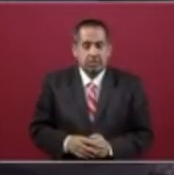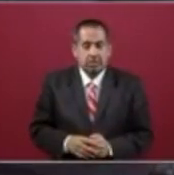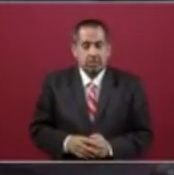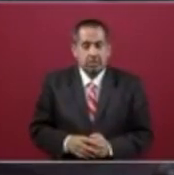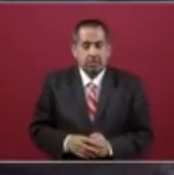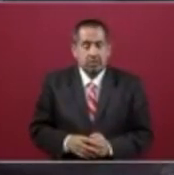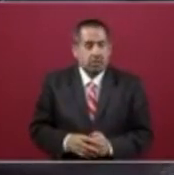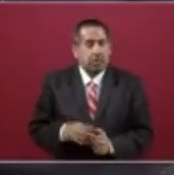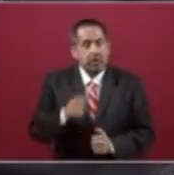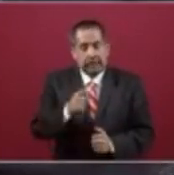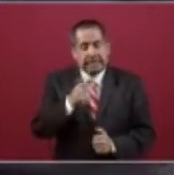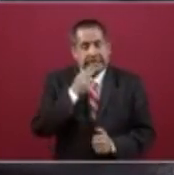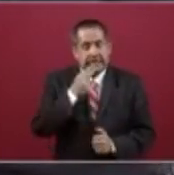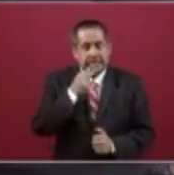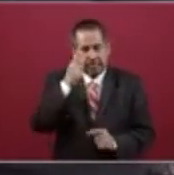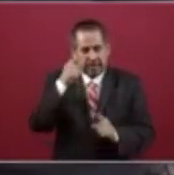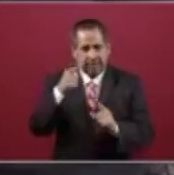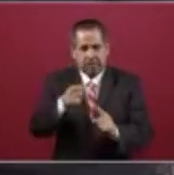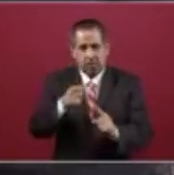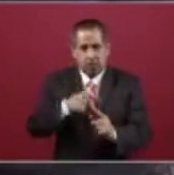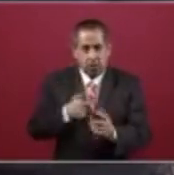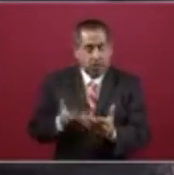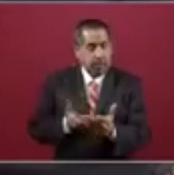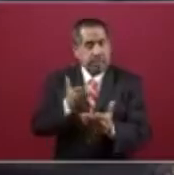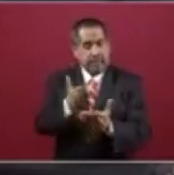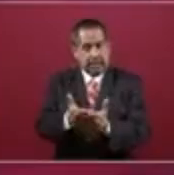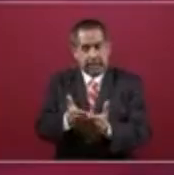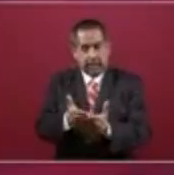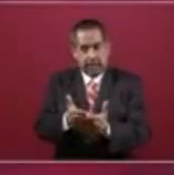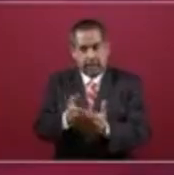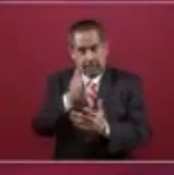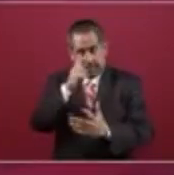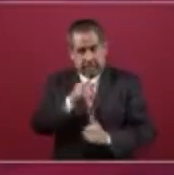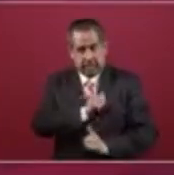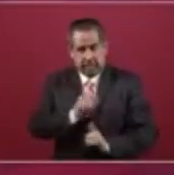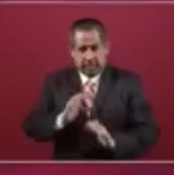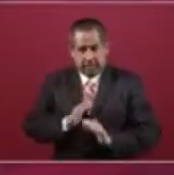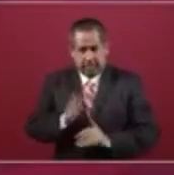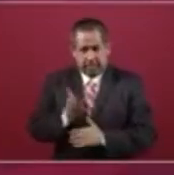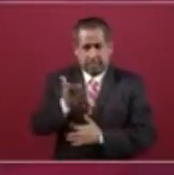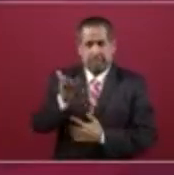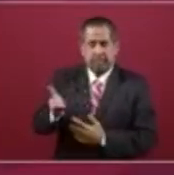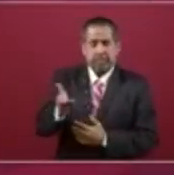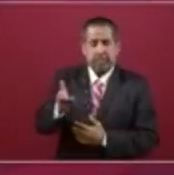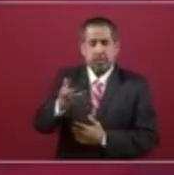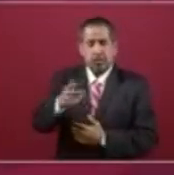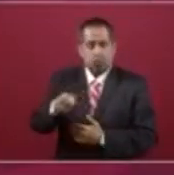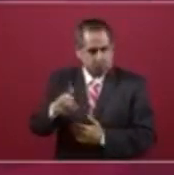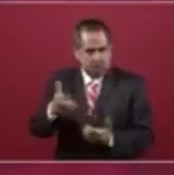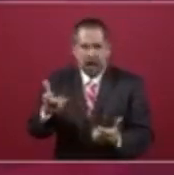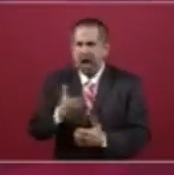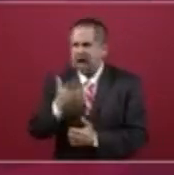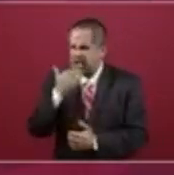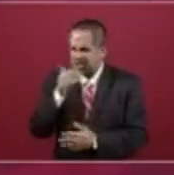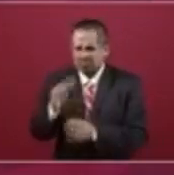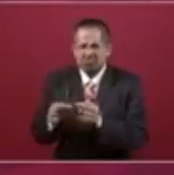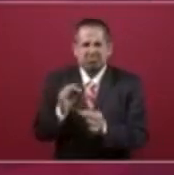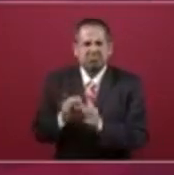Tienen una función. Lo que estamos pidiéndole al ejército, y lo están haciendo,